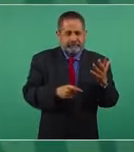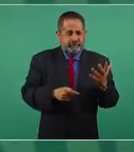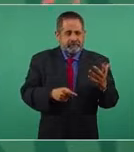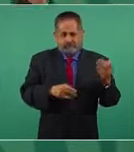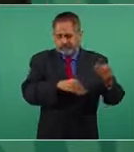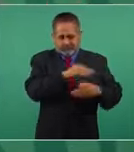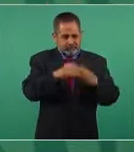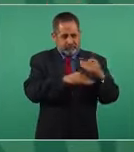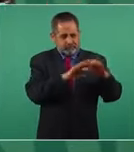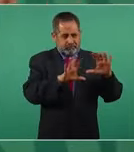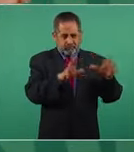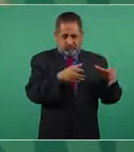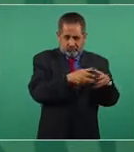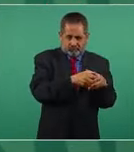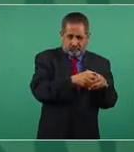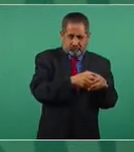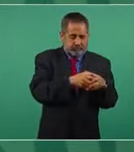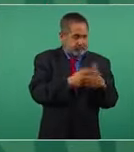todos.